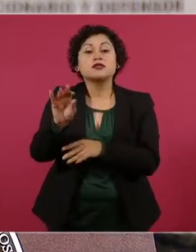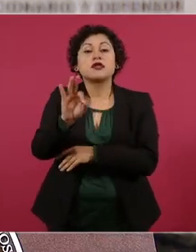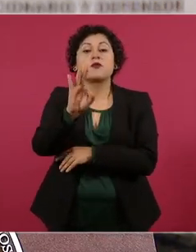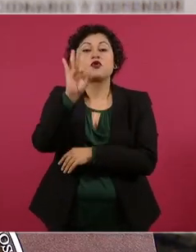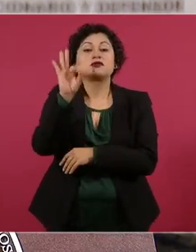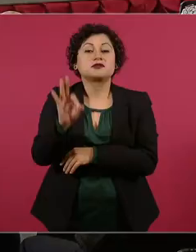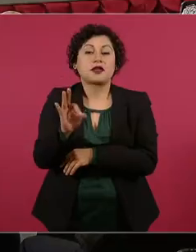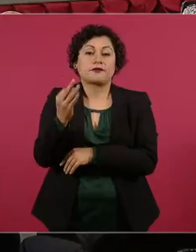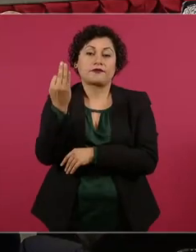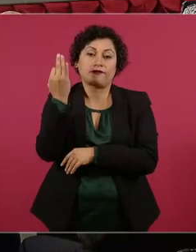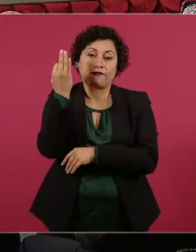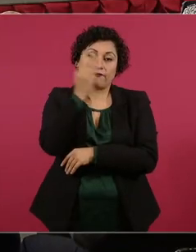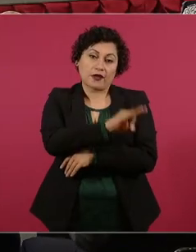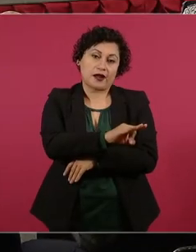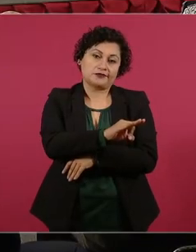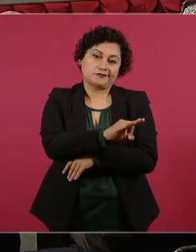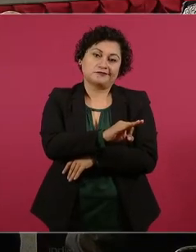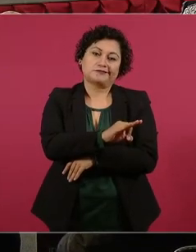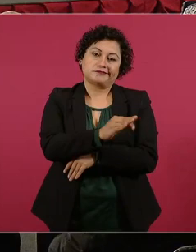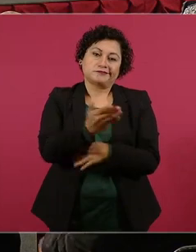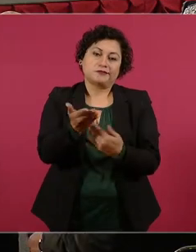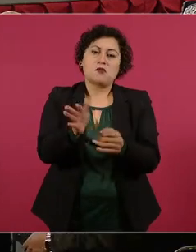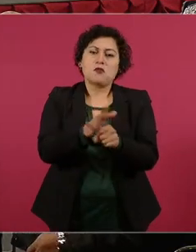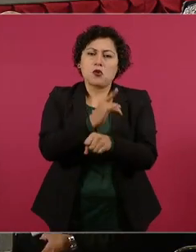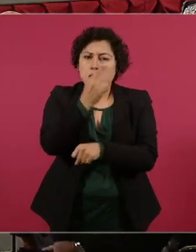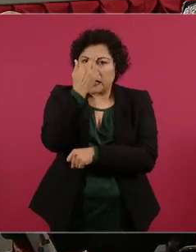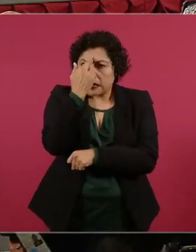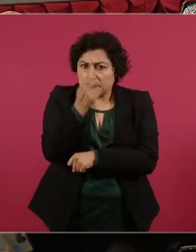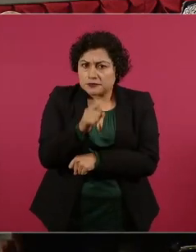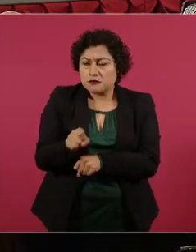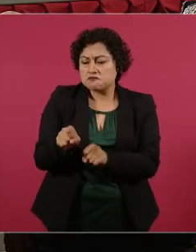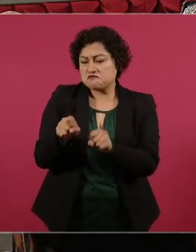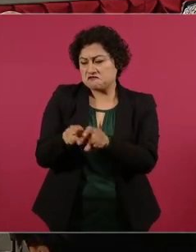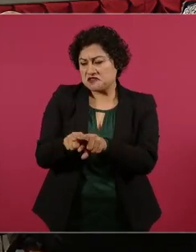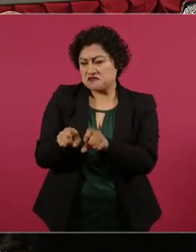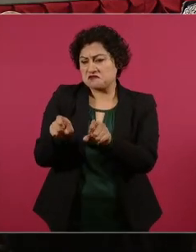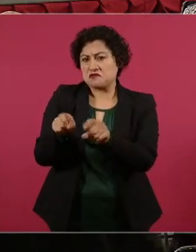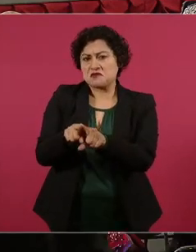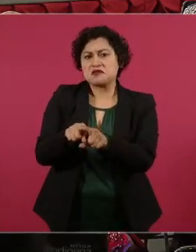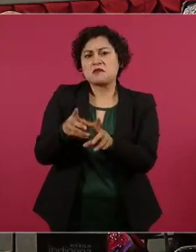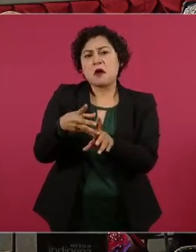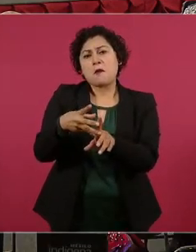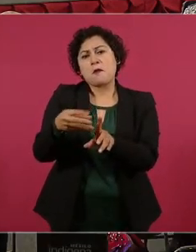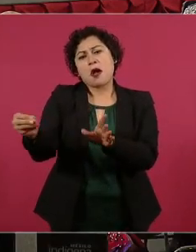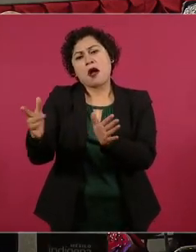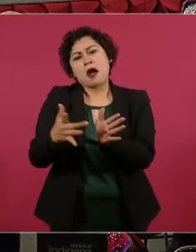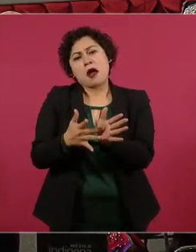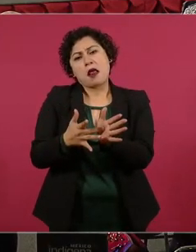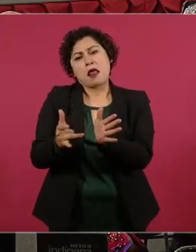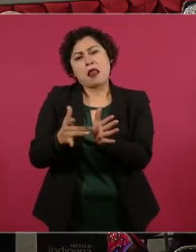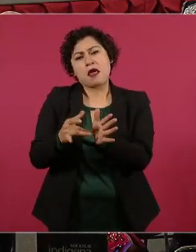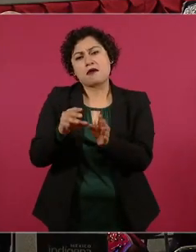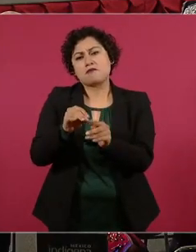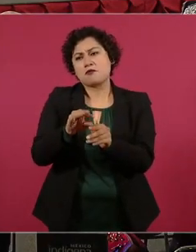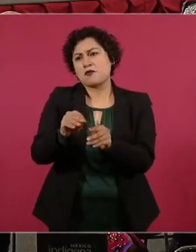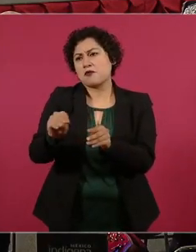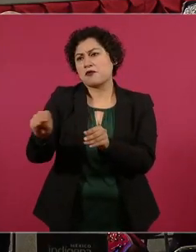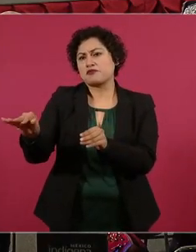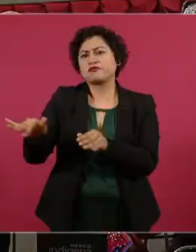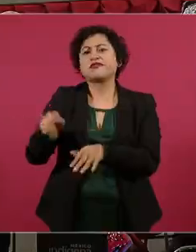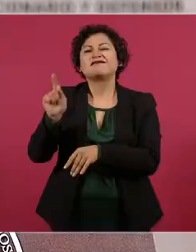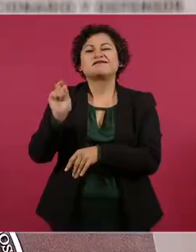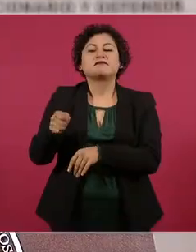siendo siempre las mismas cuentas las que reciben más retweets de bots. ¿Qué pasa aquí?